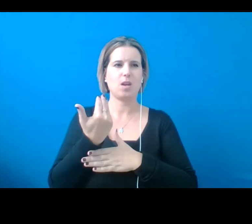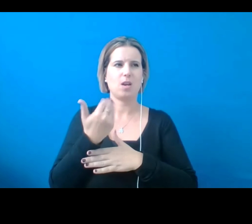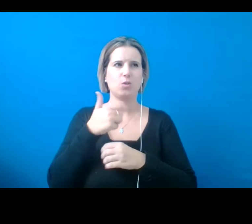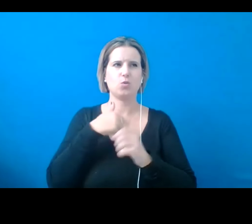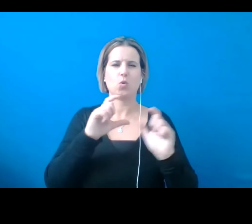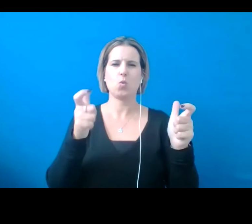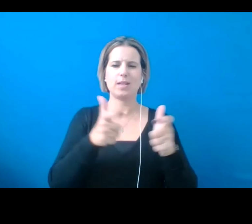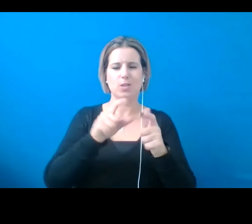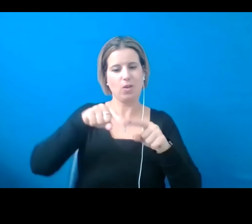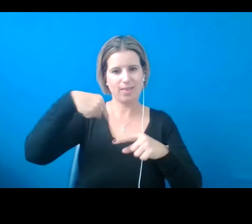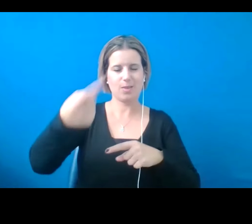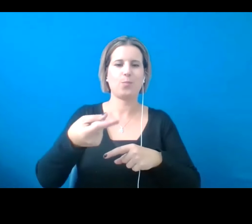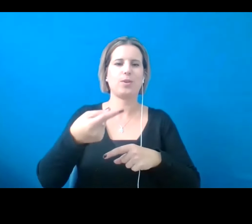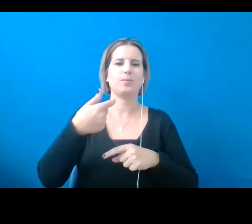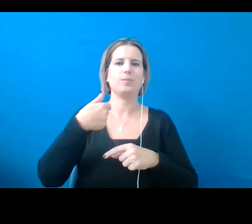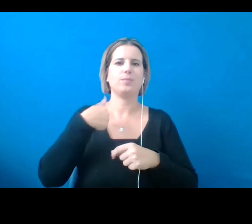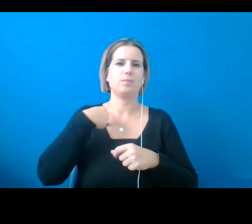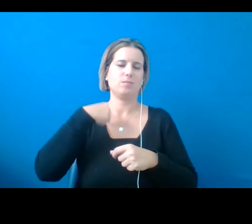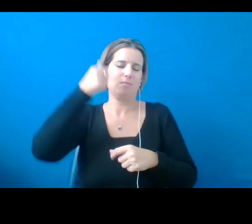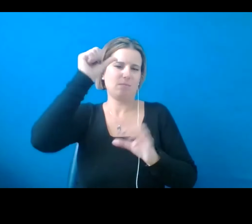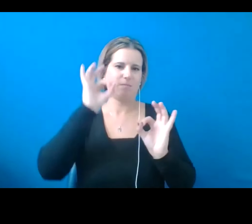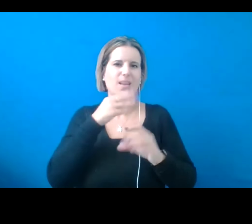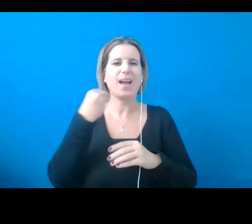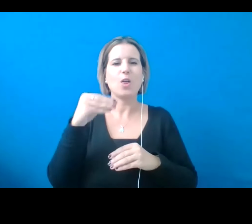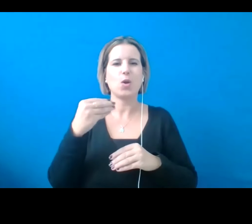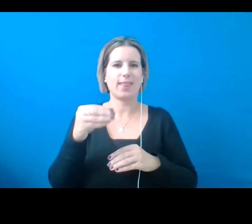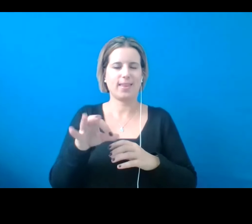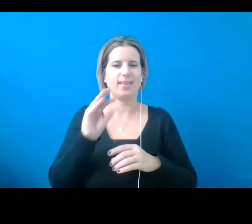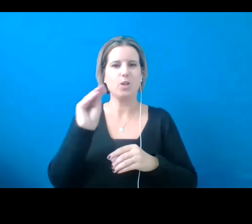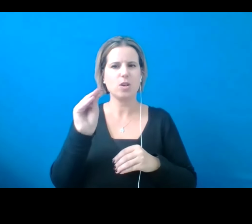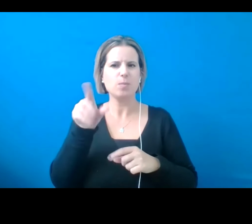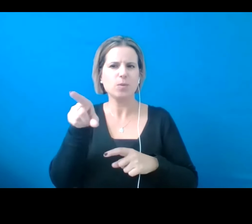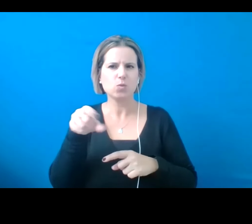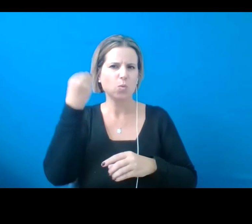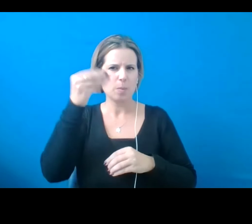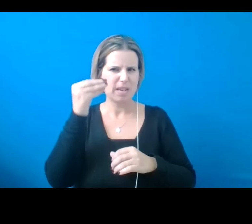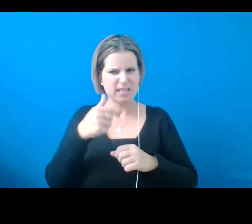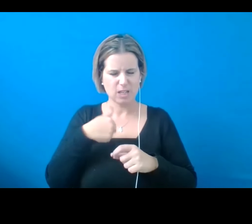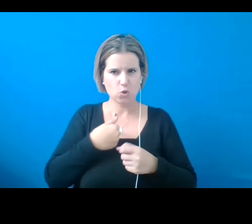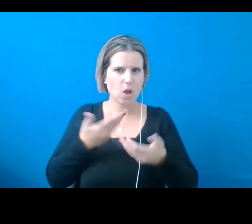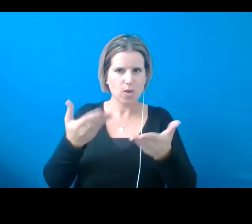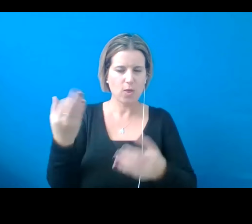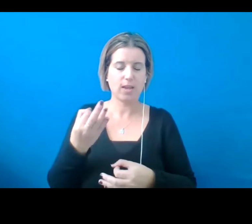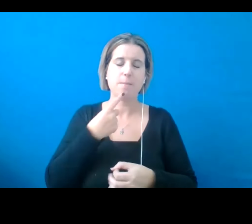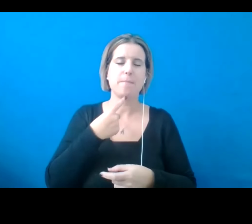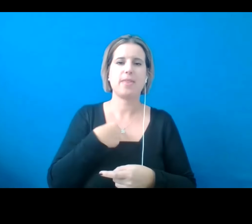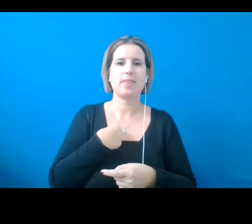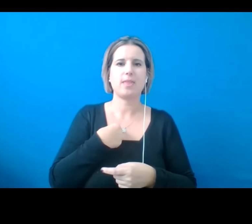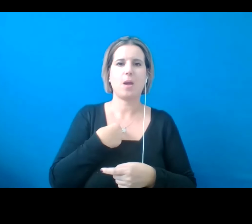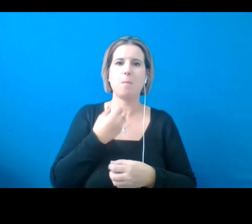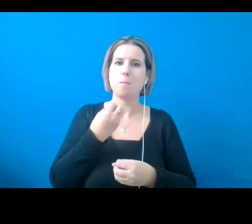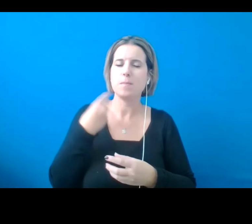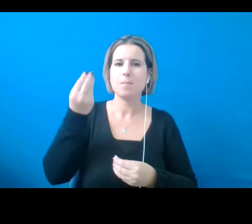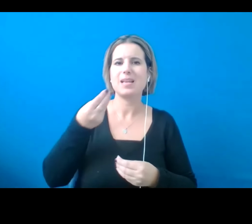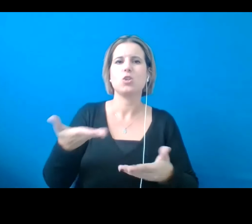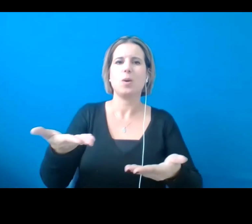le preguntaba es un adolescente y tú en qué crees que yo te estoy ayudando y me decía bueno pues creo que me estás ayudando